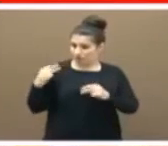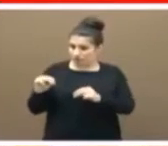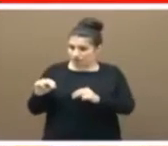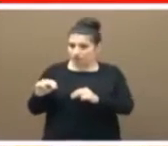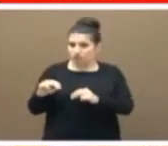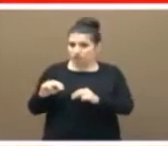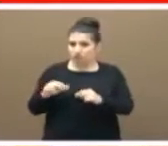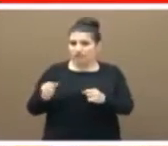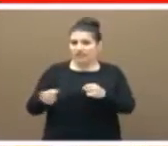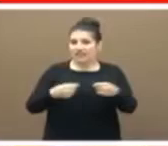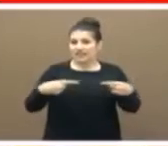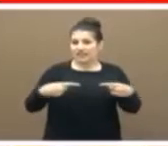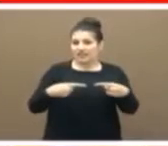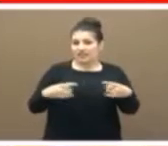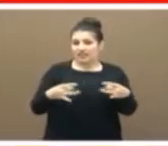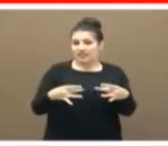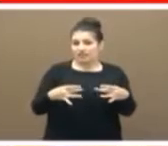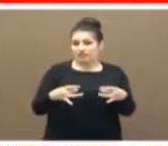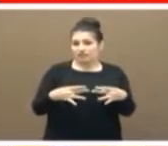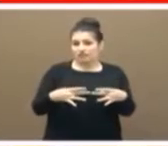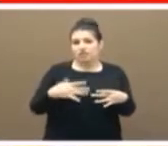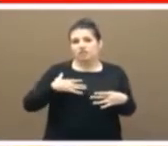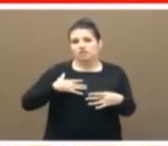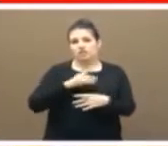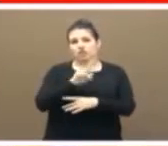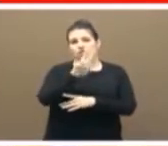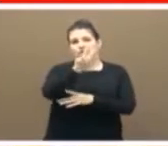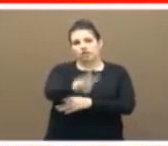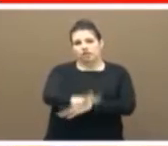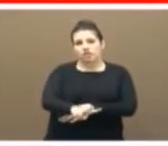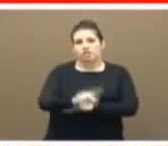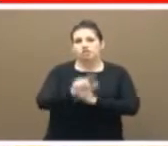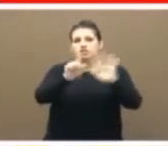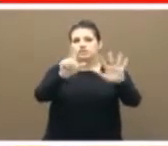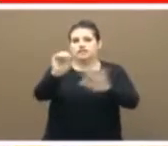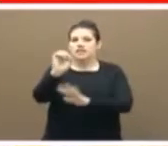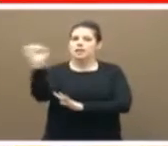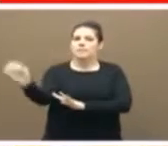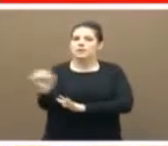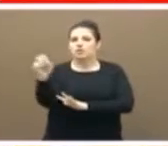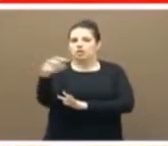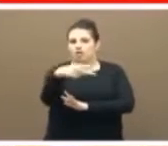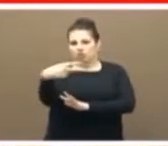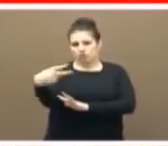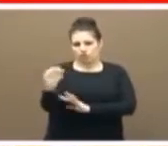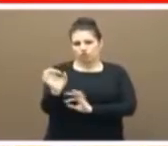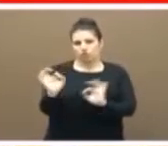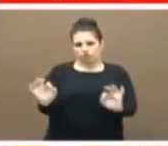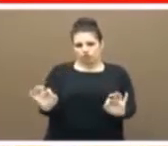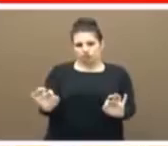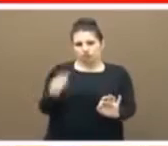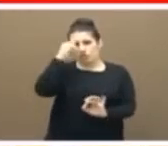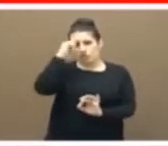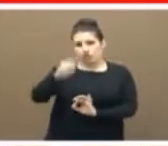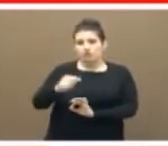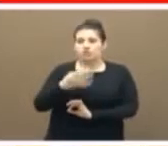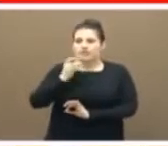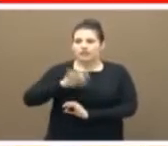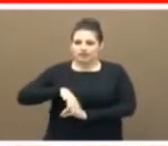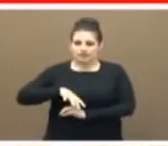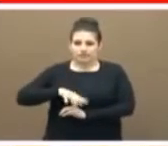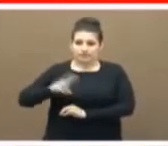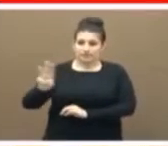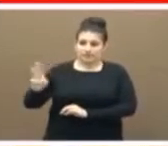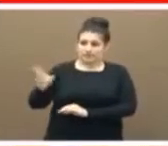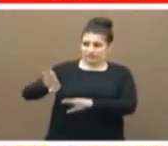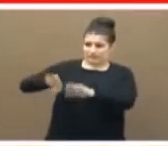déficit de 260 millones de euros. 260 millones de euros. Lo sabe muy bien el tercero a su